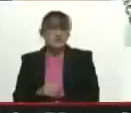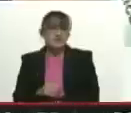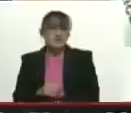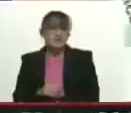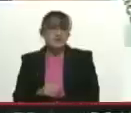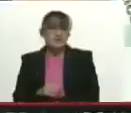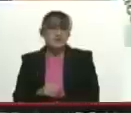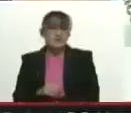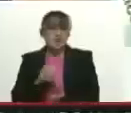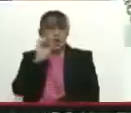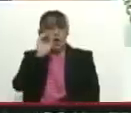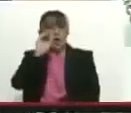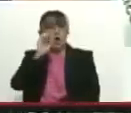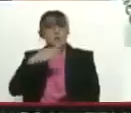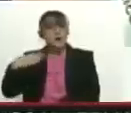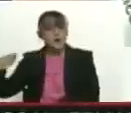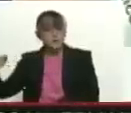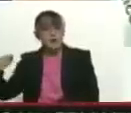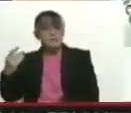venezolana, la paz de Venezuela,